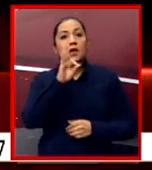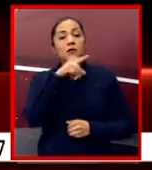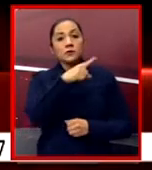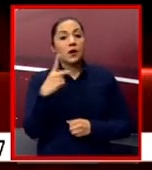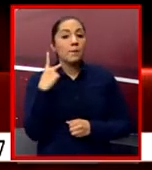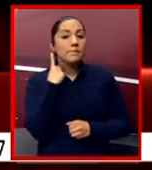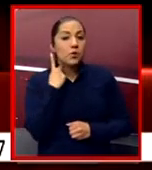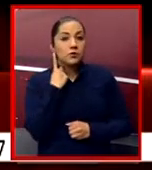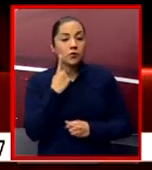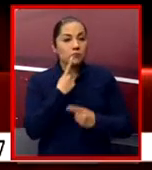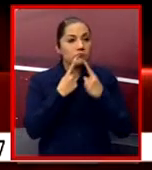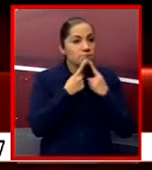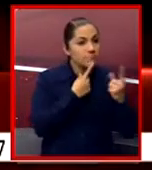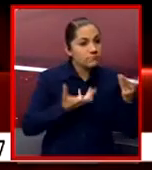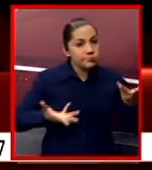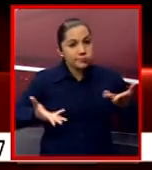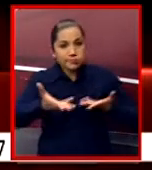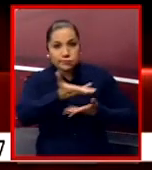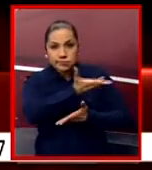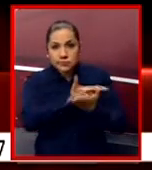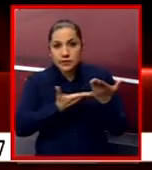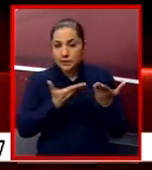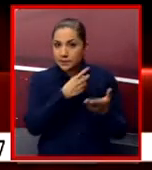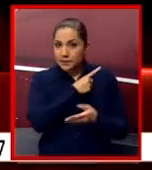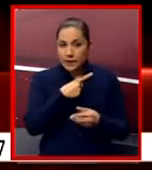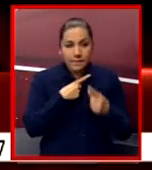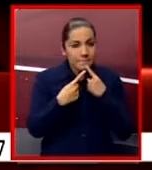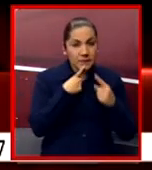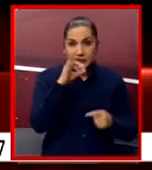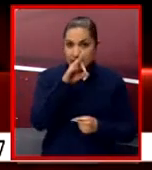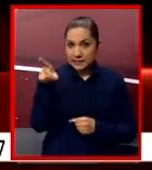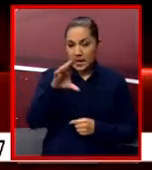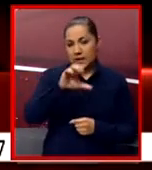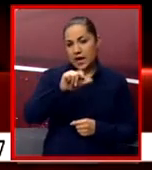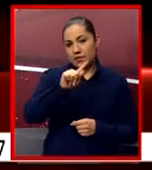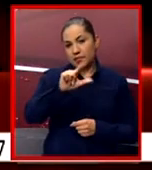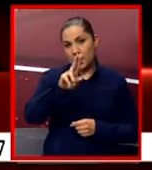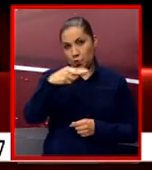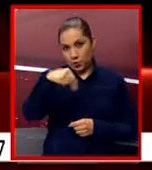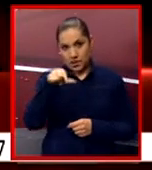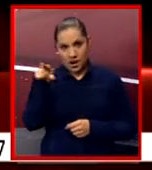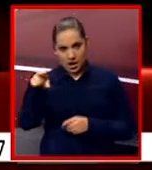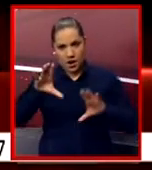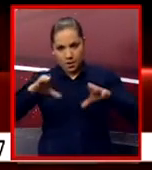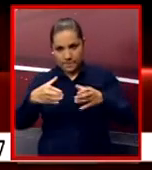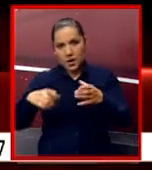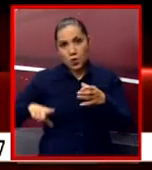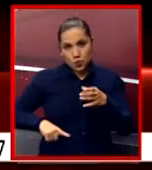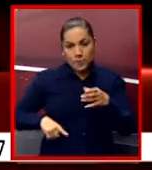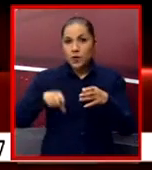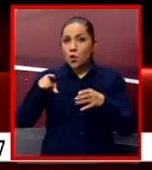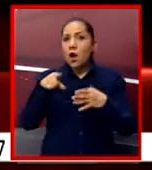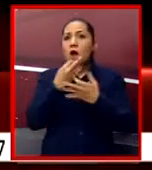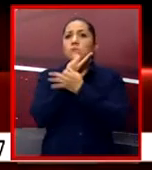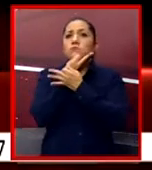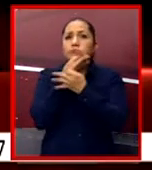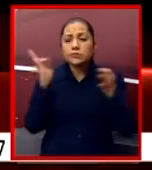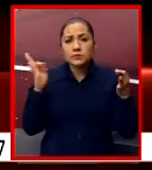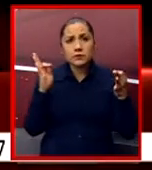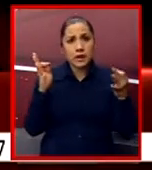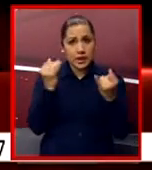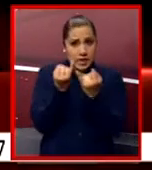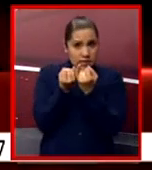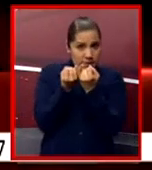el gobierno catalán llegase a declarar de manera unilateral la independencia